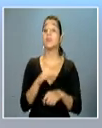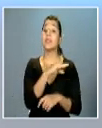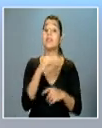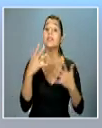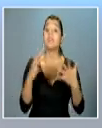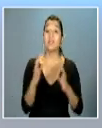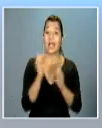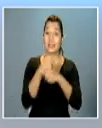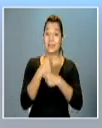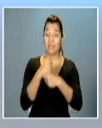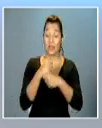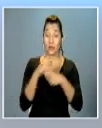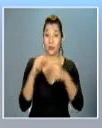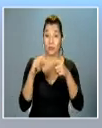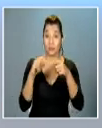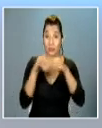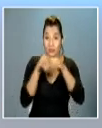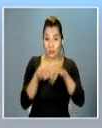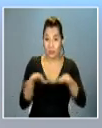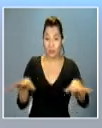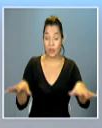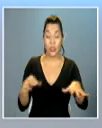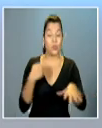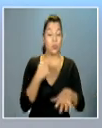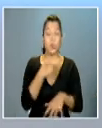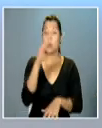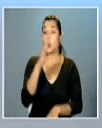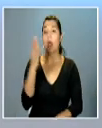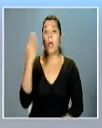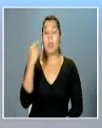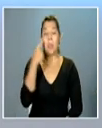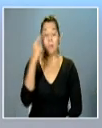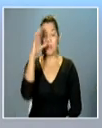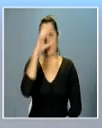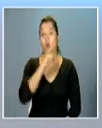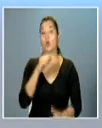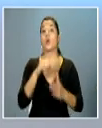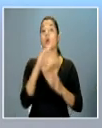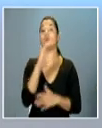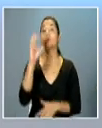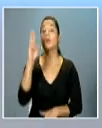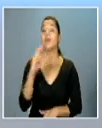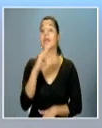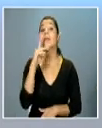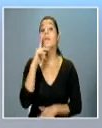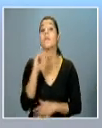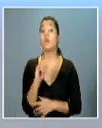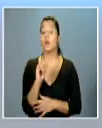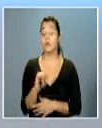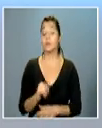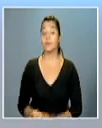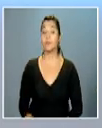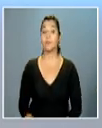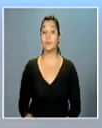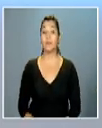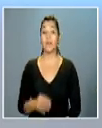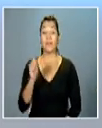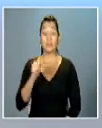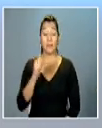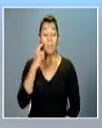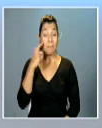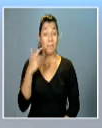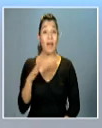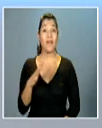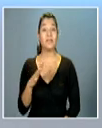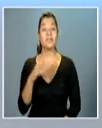hecho metástasis de una forma que no habíamos conocido en Costa Rica y como consecuencia de eso, con respecto a este acto, bueno, sí, aparentemente, repito,